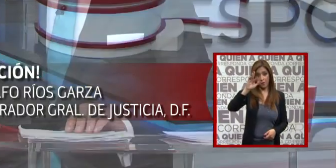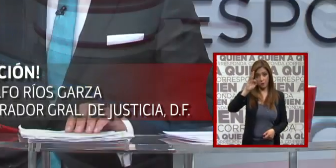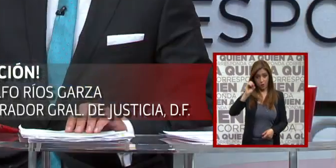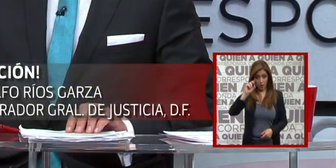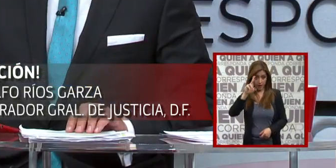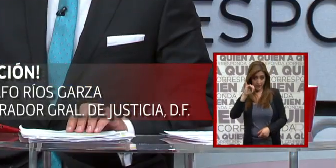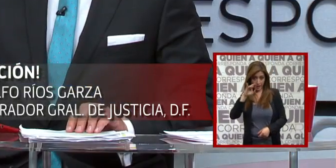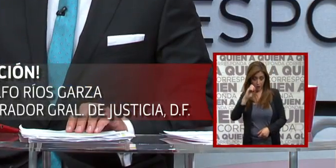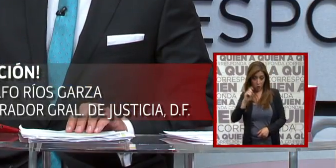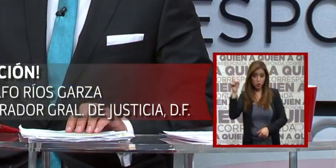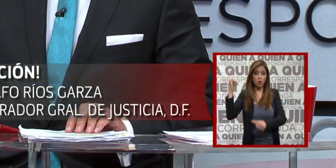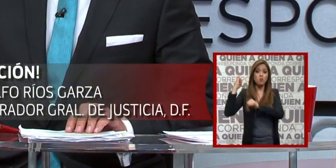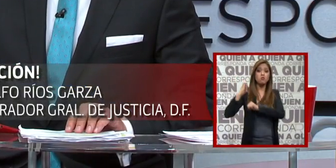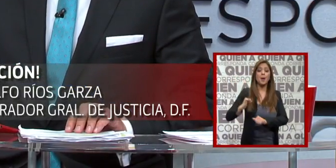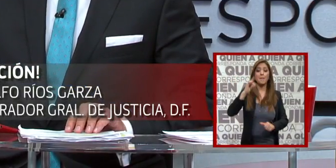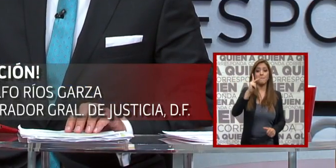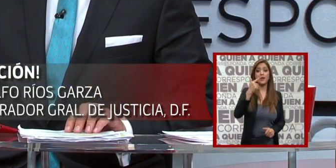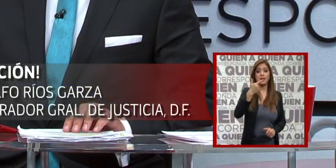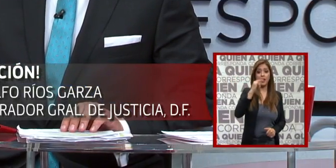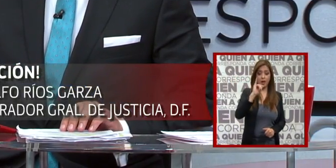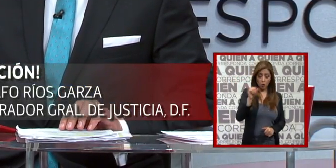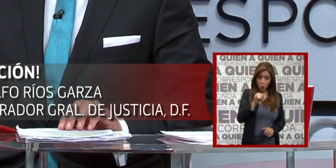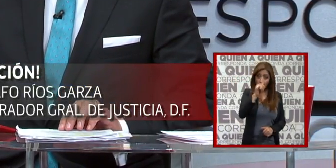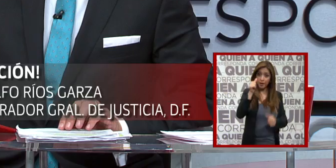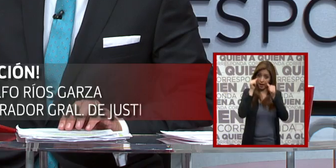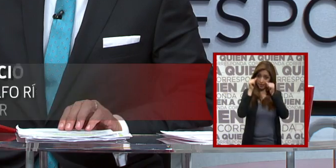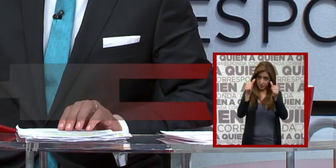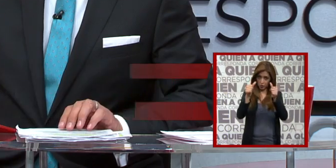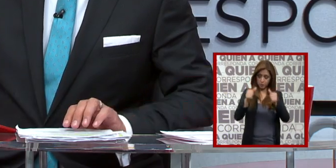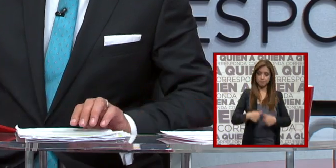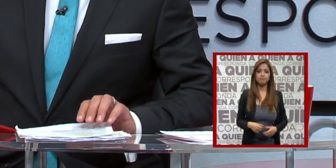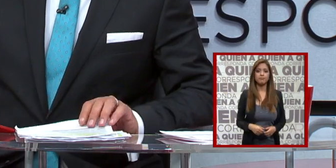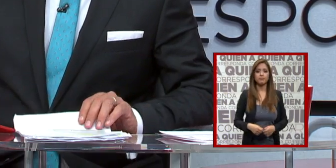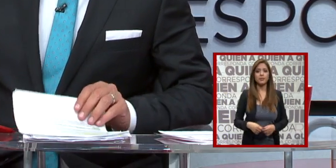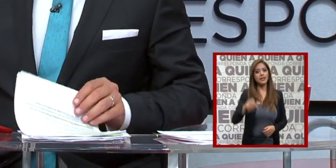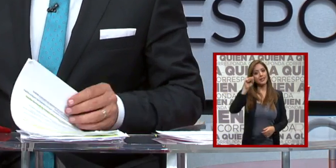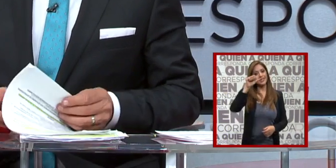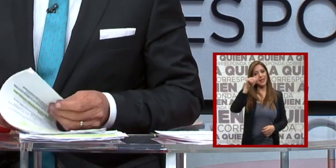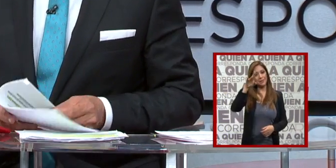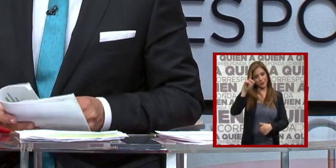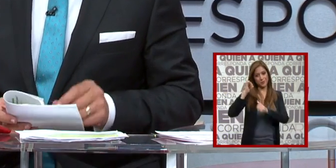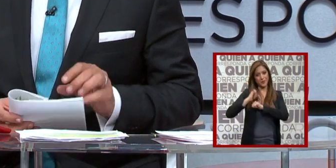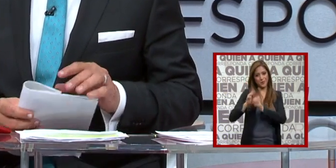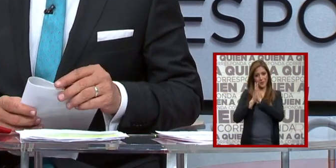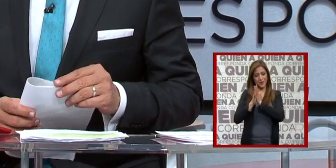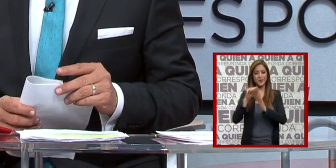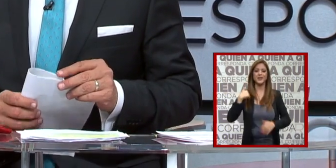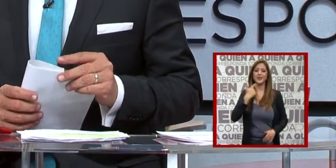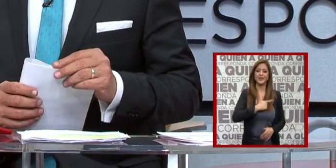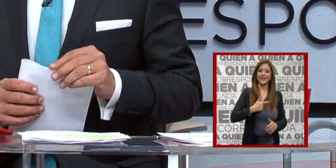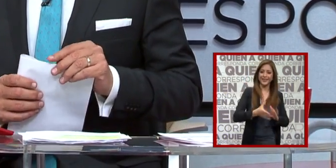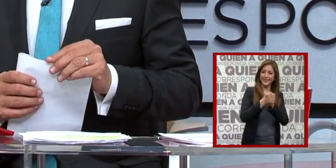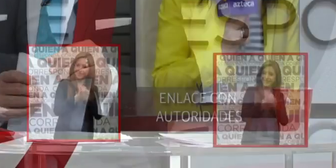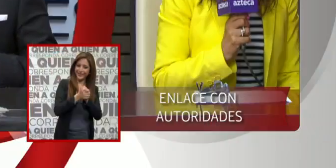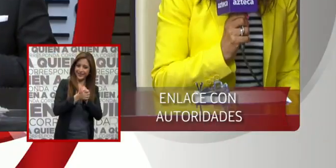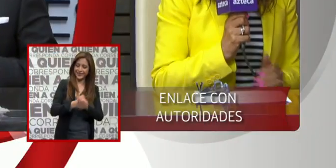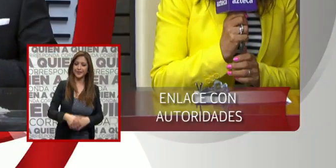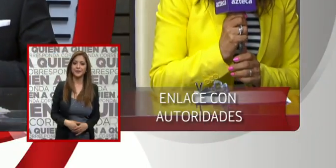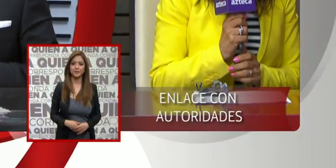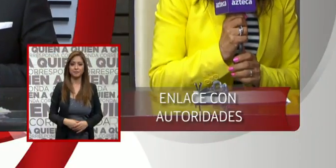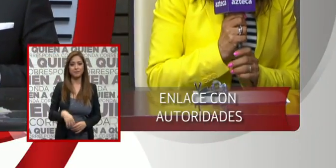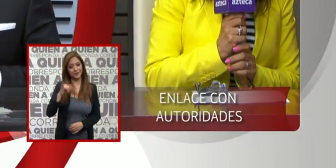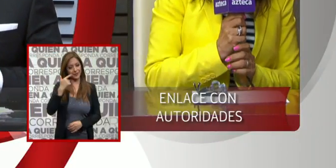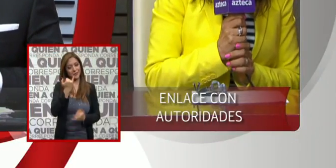vaya nuestra petición hacia la Procuraduría. Samia, ahí te encargo. Gusto en saludarte, Samia. Igualmente, señor, muy buenas tardes. Con mucho gusto la hacemos.